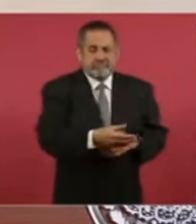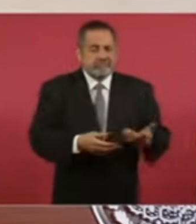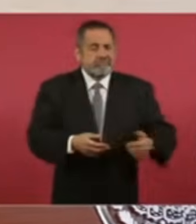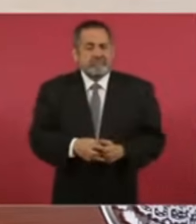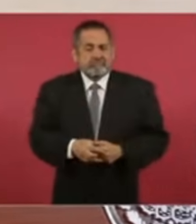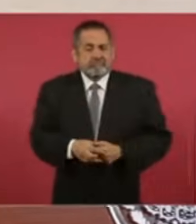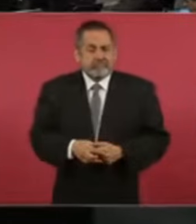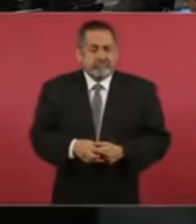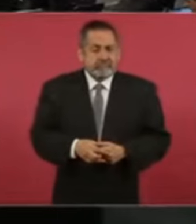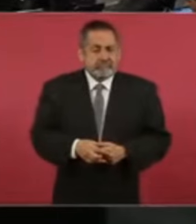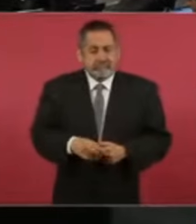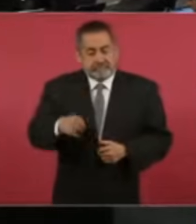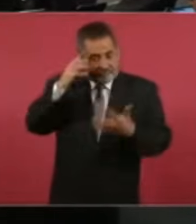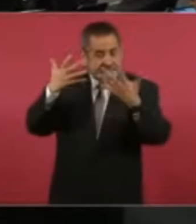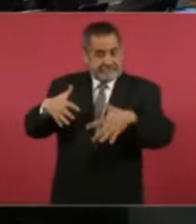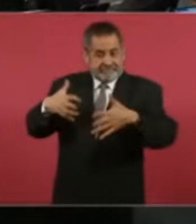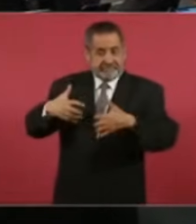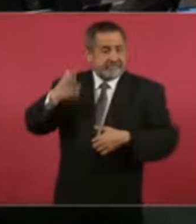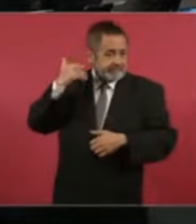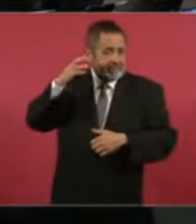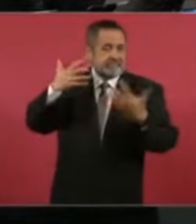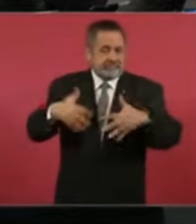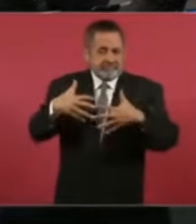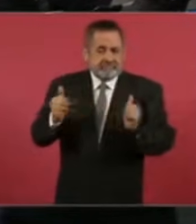Todas las empresas públicas,